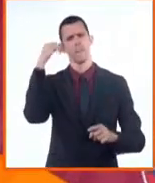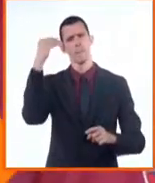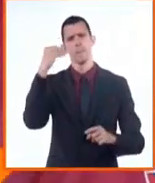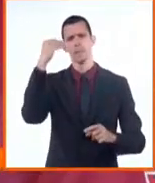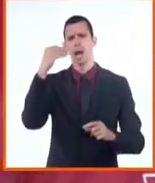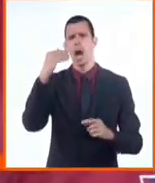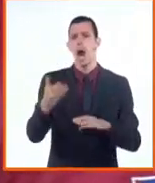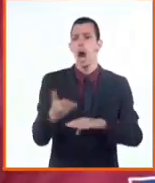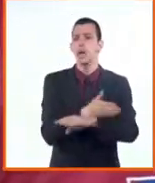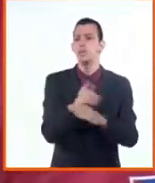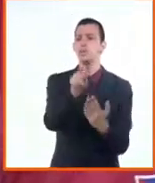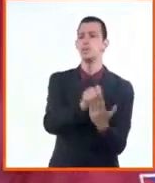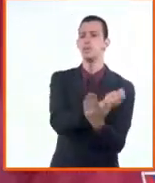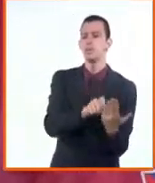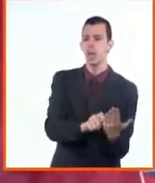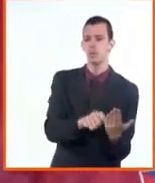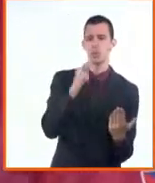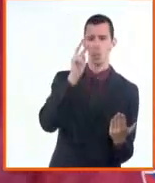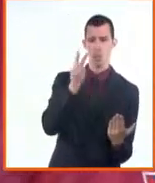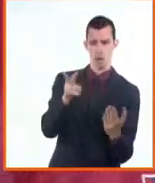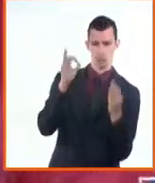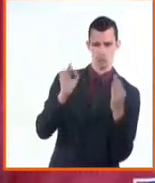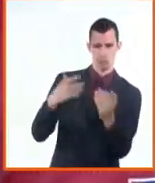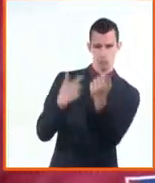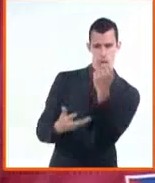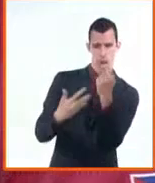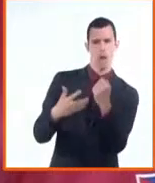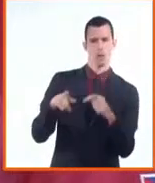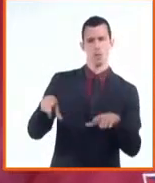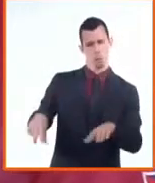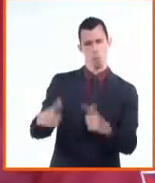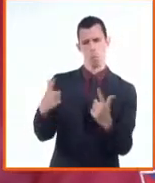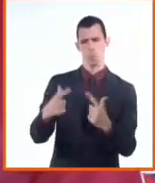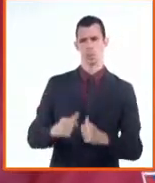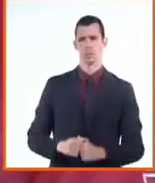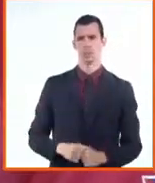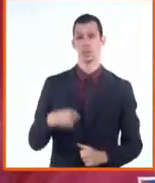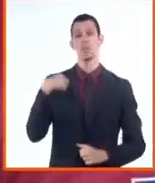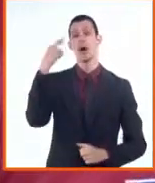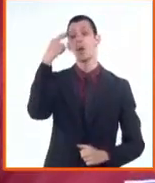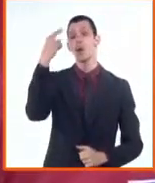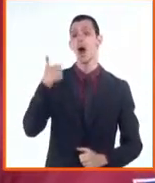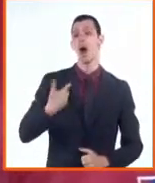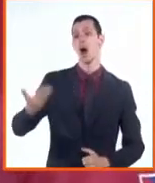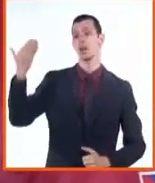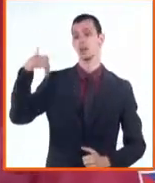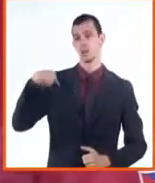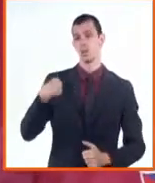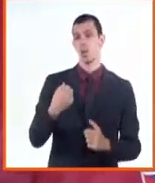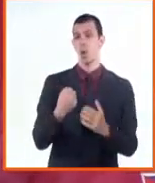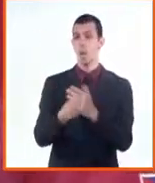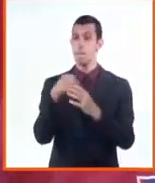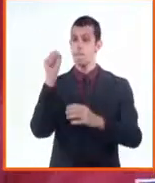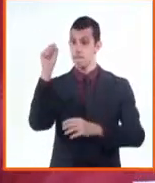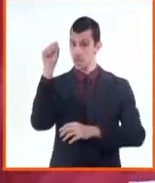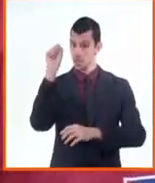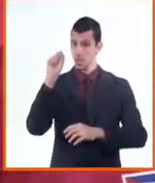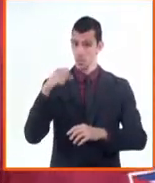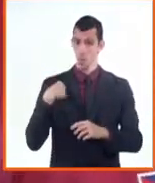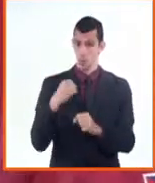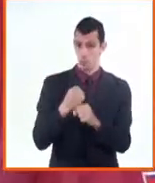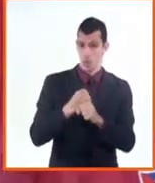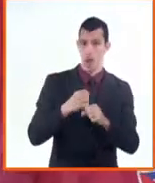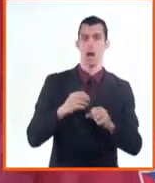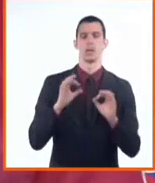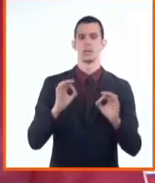desde que yo era atleta siempre el picheo fue el uno de los